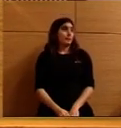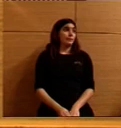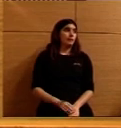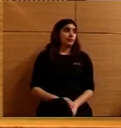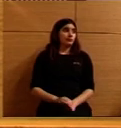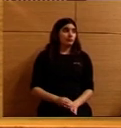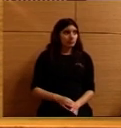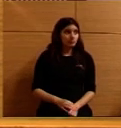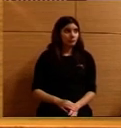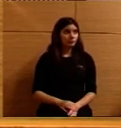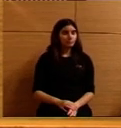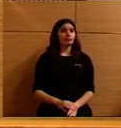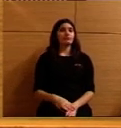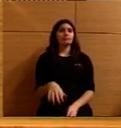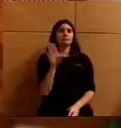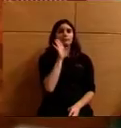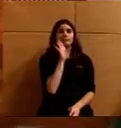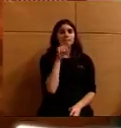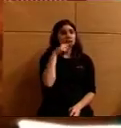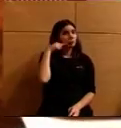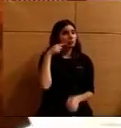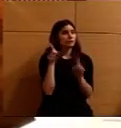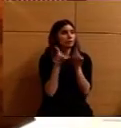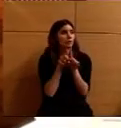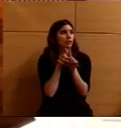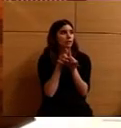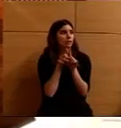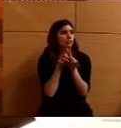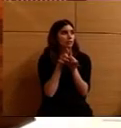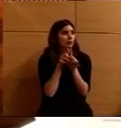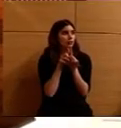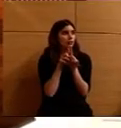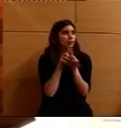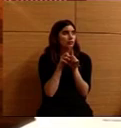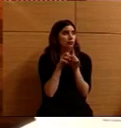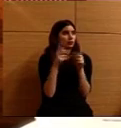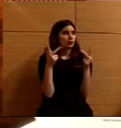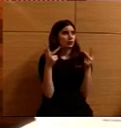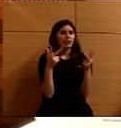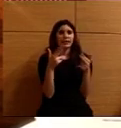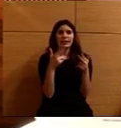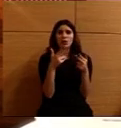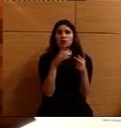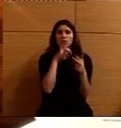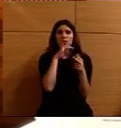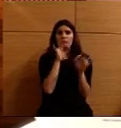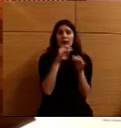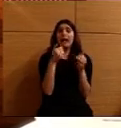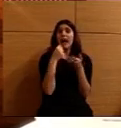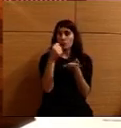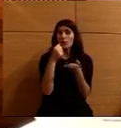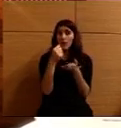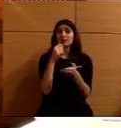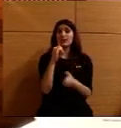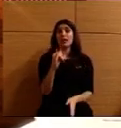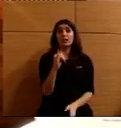Pues como antes ha pasado con Compromís, a nadie se le corta la luz por impago. Hay ayudas, hay tantas ayudas